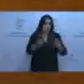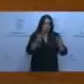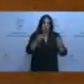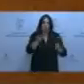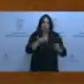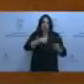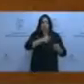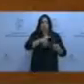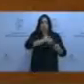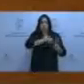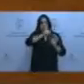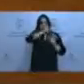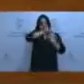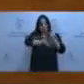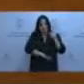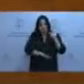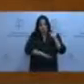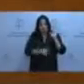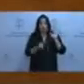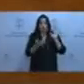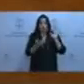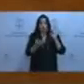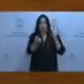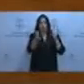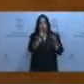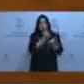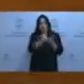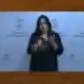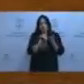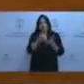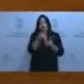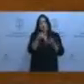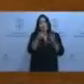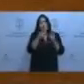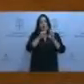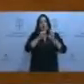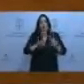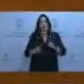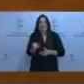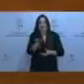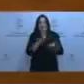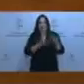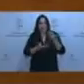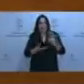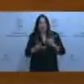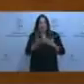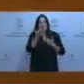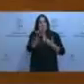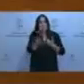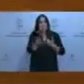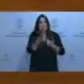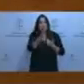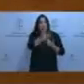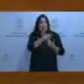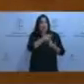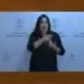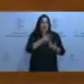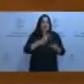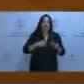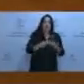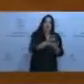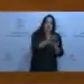cola de España, tanto en el número de alumnos matriculados como en el número de empresas colaboradoras, y siguen negándose a adecuar la